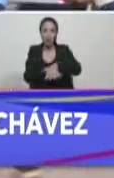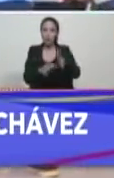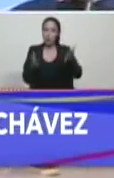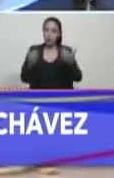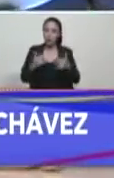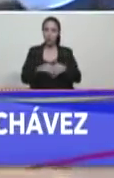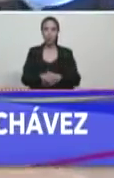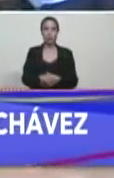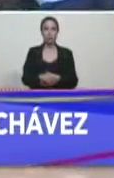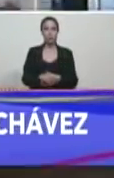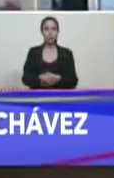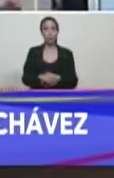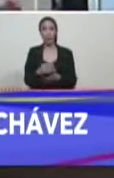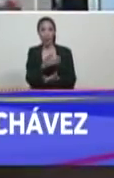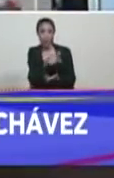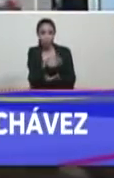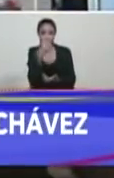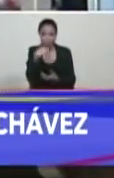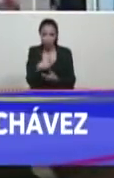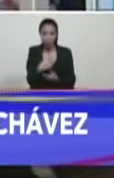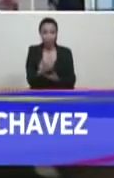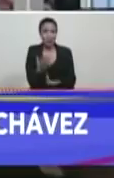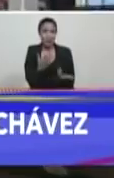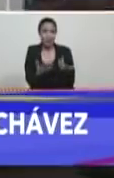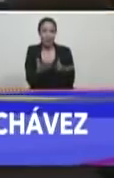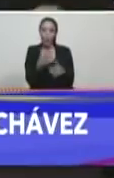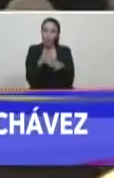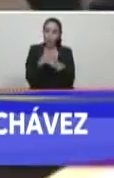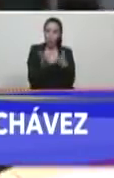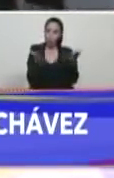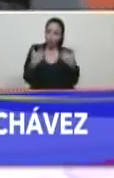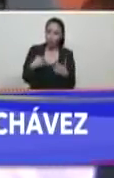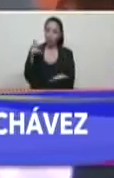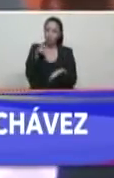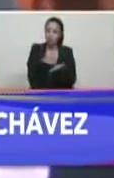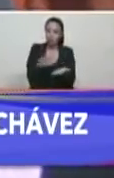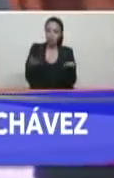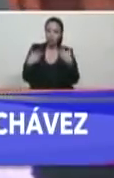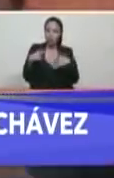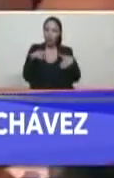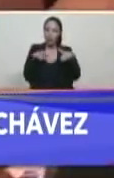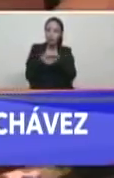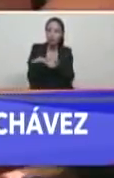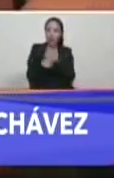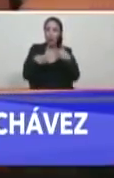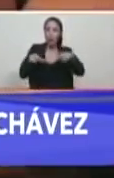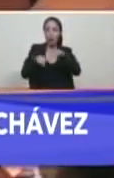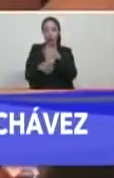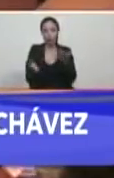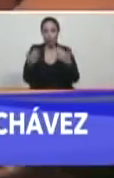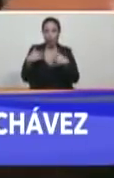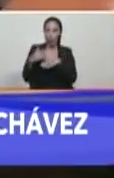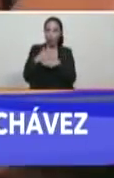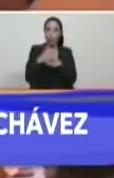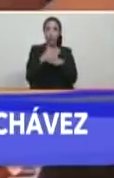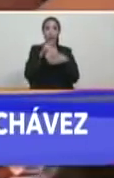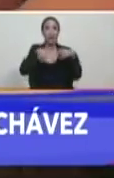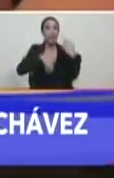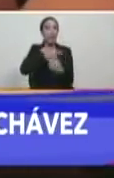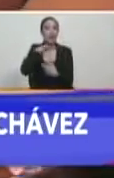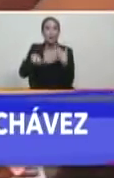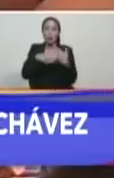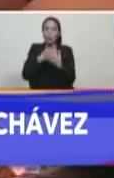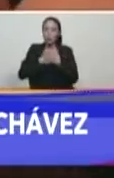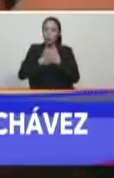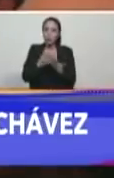hace falta que tengas dinero para poder hacer uso de estas instalaciones. Por eso nosotros nos mantenemos revolucionarios y